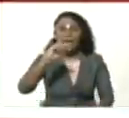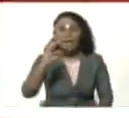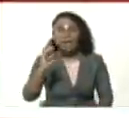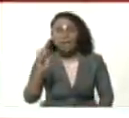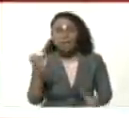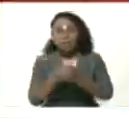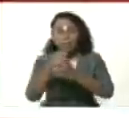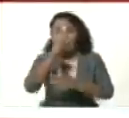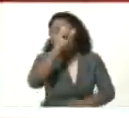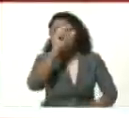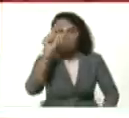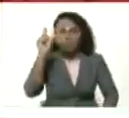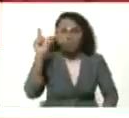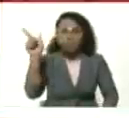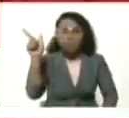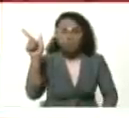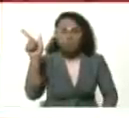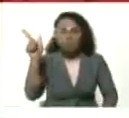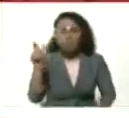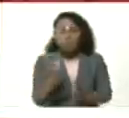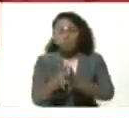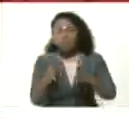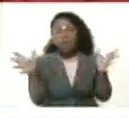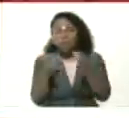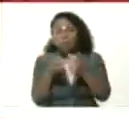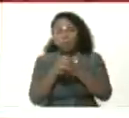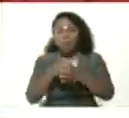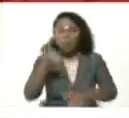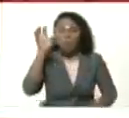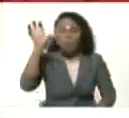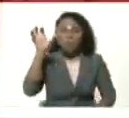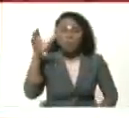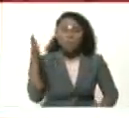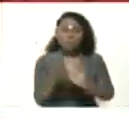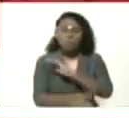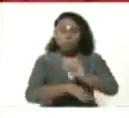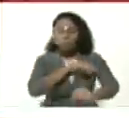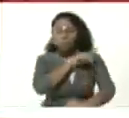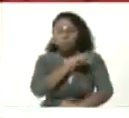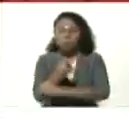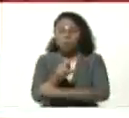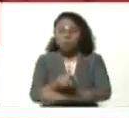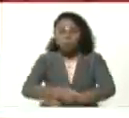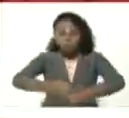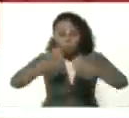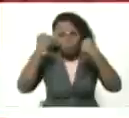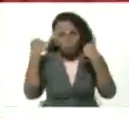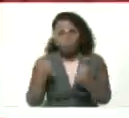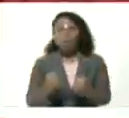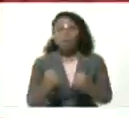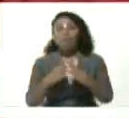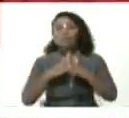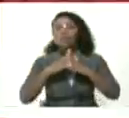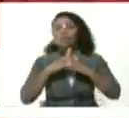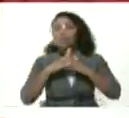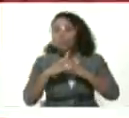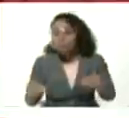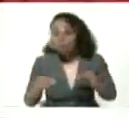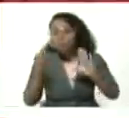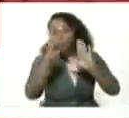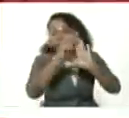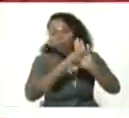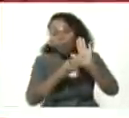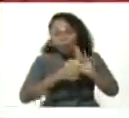Partido Socialista Unido de Venezuela, el gran bloque de la patria, está cumpliendo estrictamente todos los señalamientos, todas